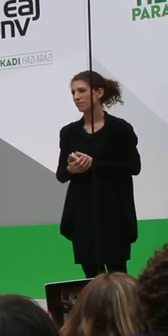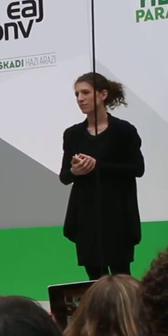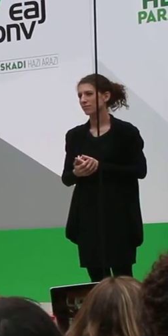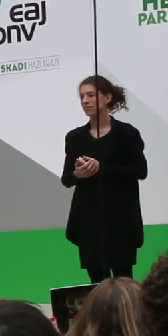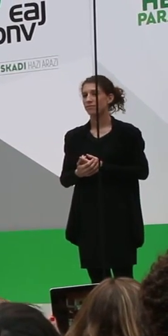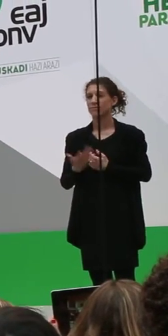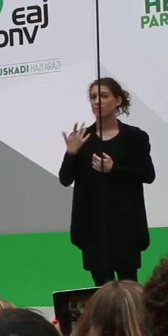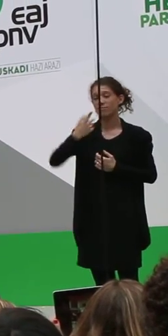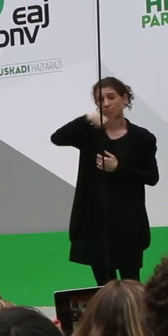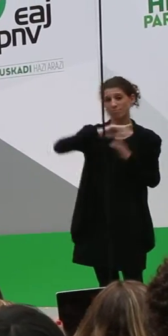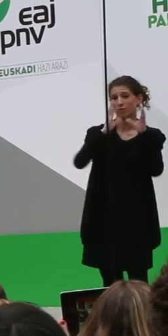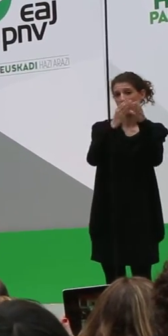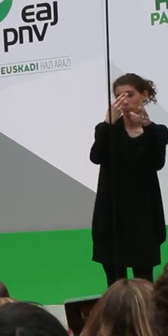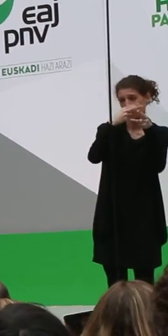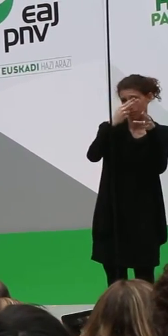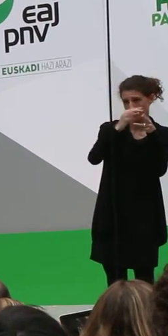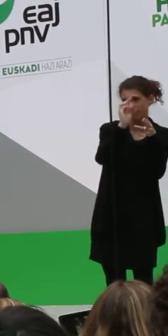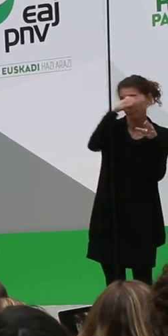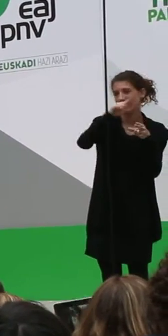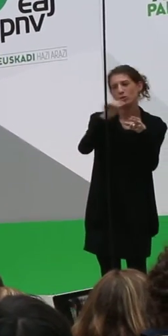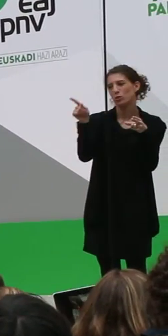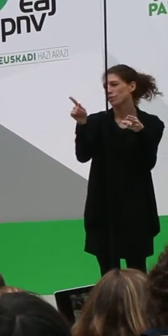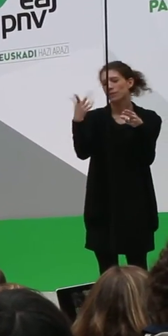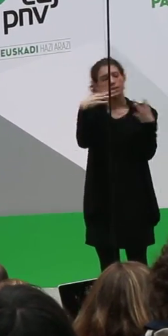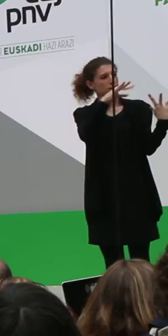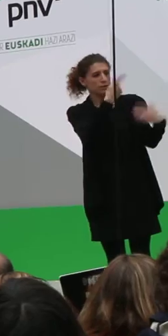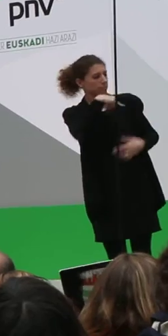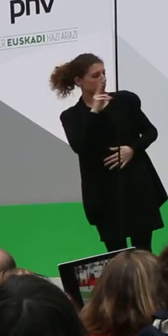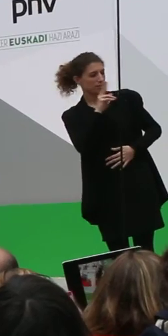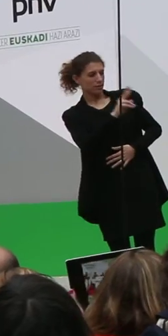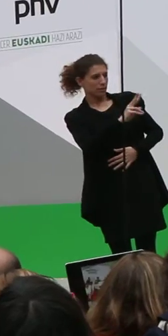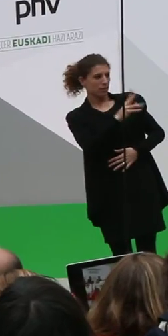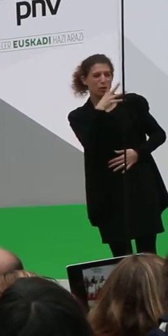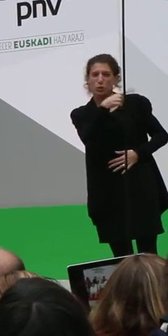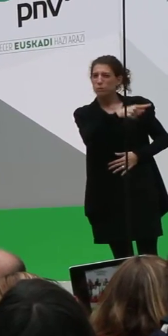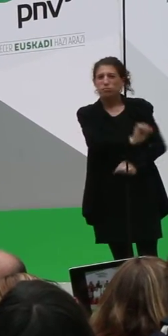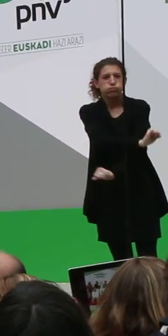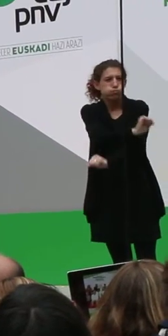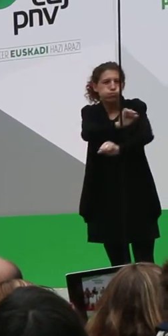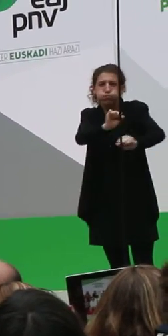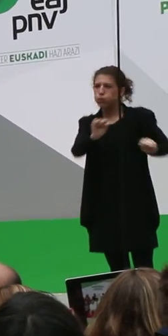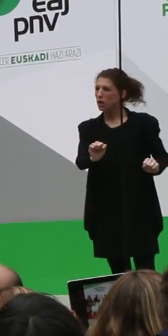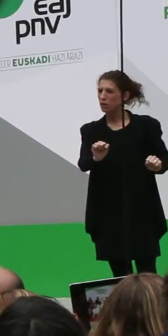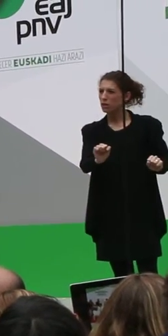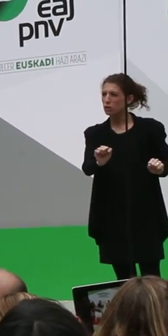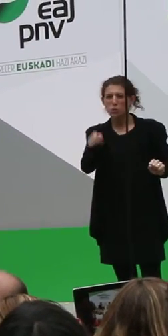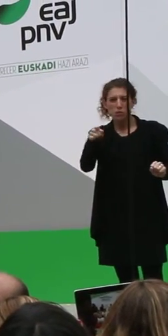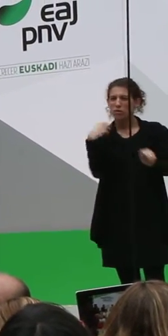Eusko Alderdi Jeltzalearen eredua zara. Sustrai sendoak eta